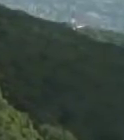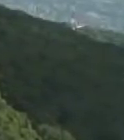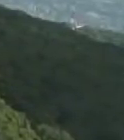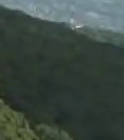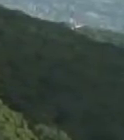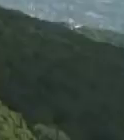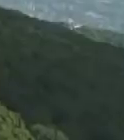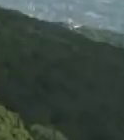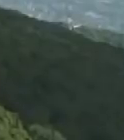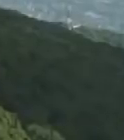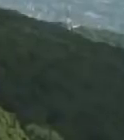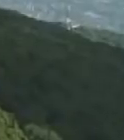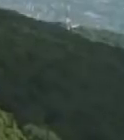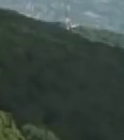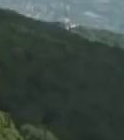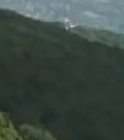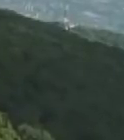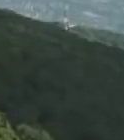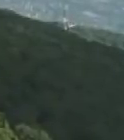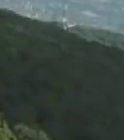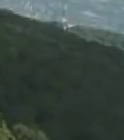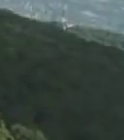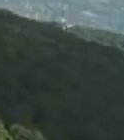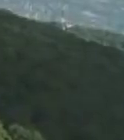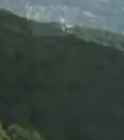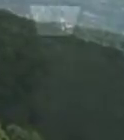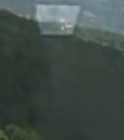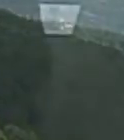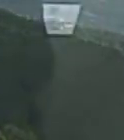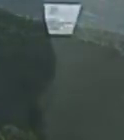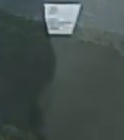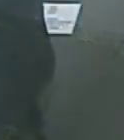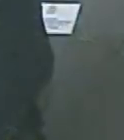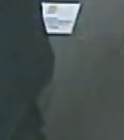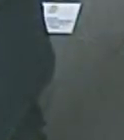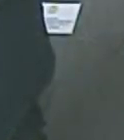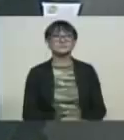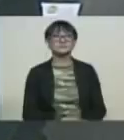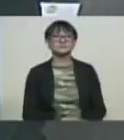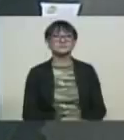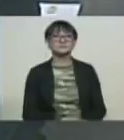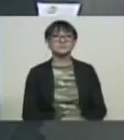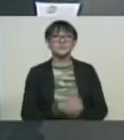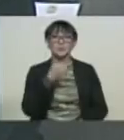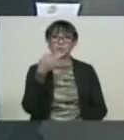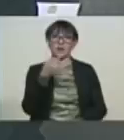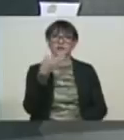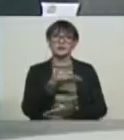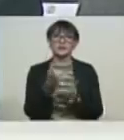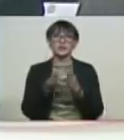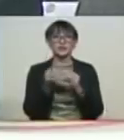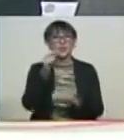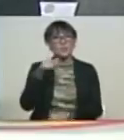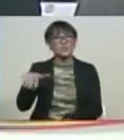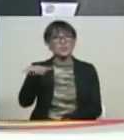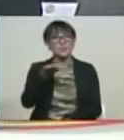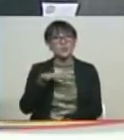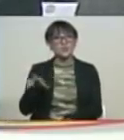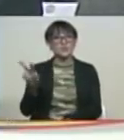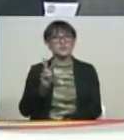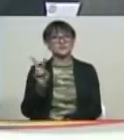Buenas tardes a todo el pueblo de Venezuela. Buenas tardes de nuevo, señor